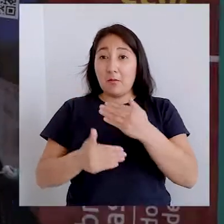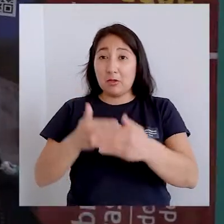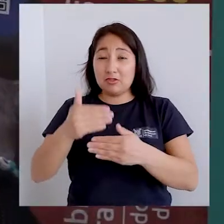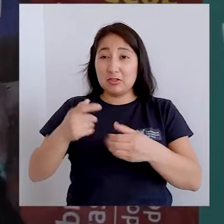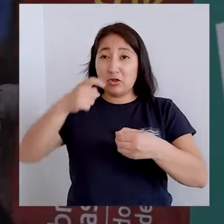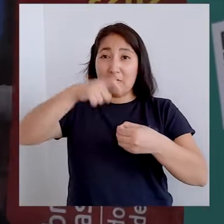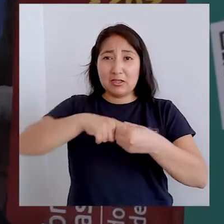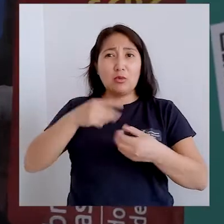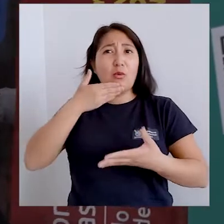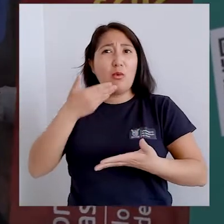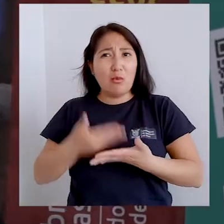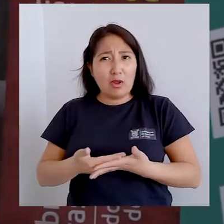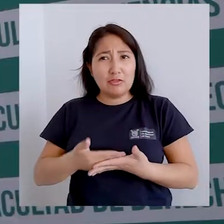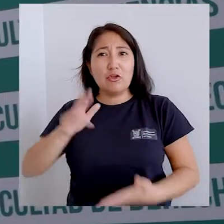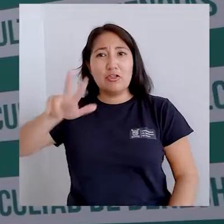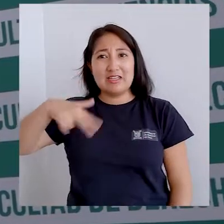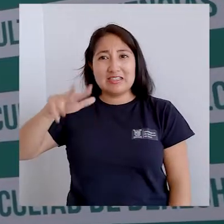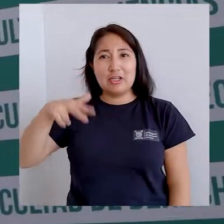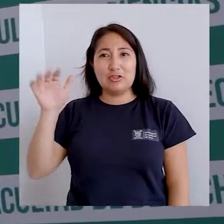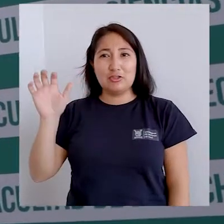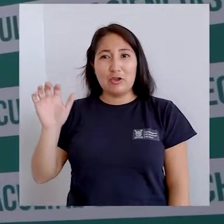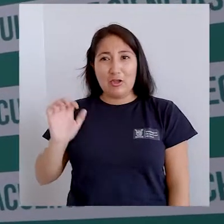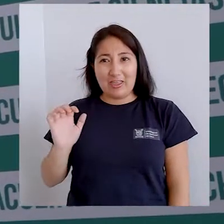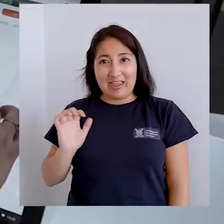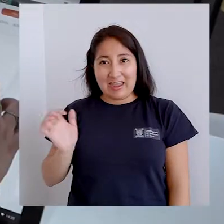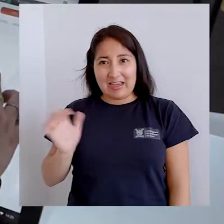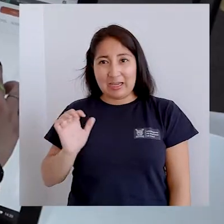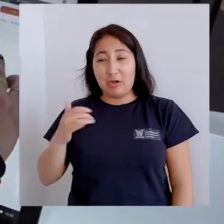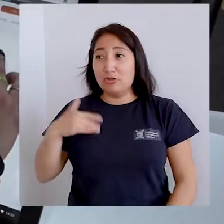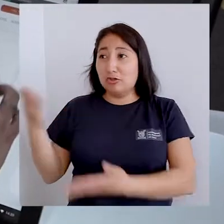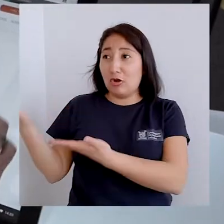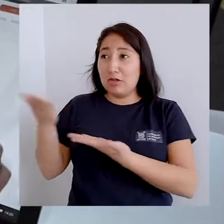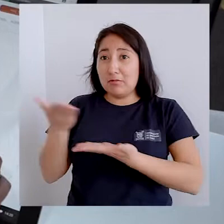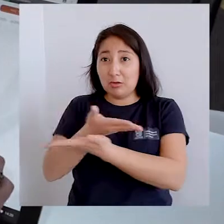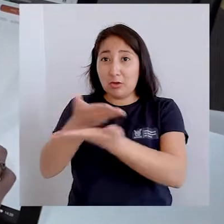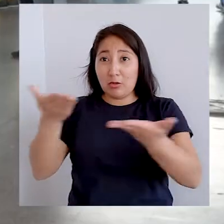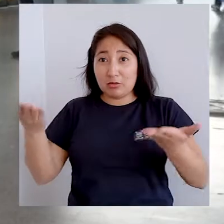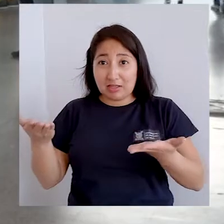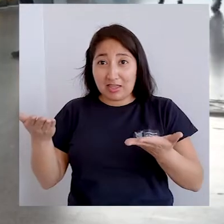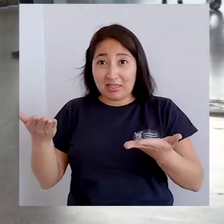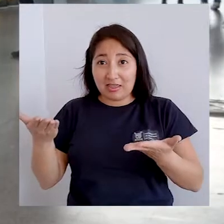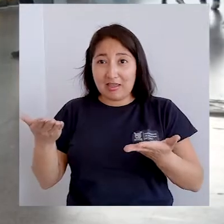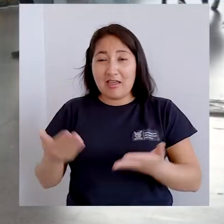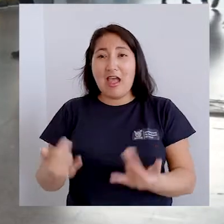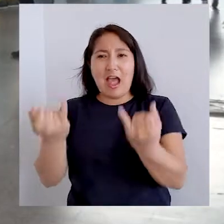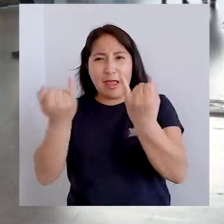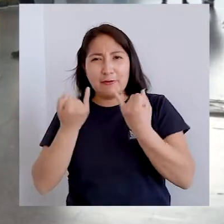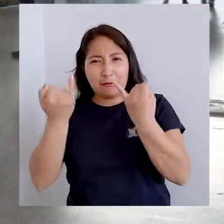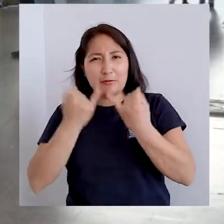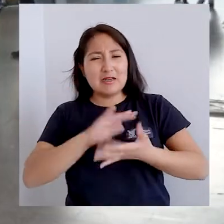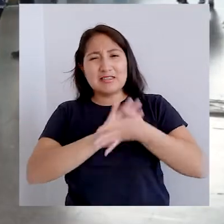de matrícula que comienza el 18 de enero, así que yo los invito a informarse a través de nuestro sitio de admisión